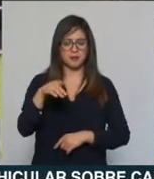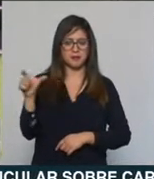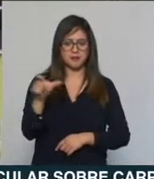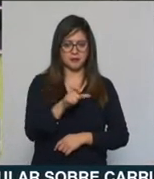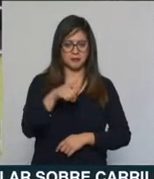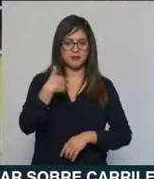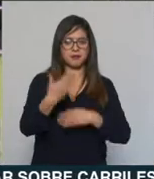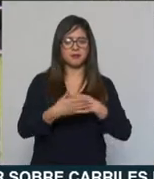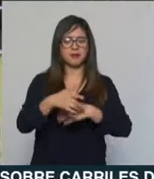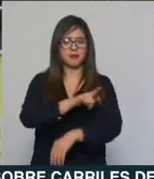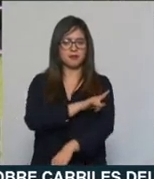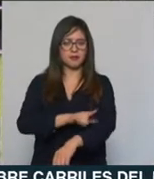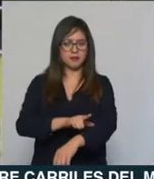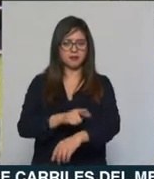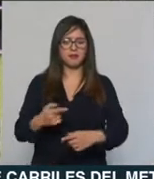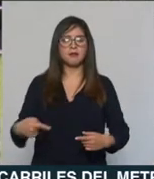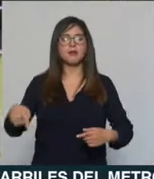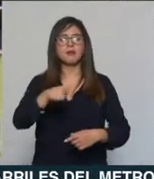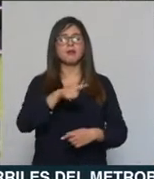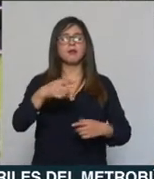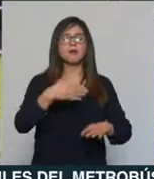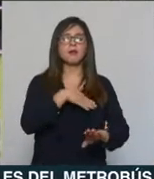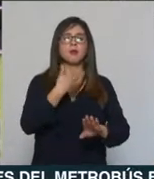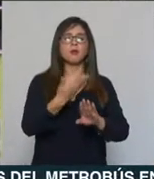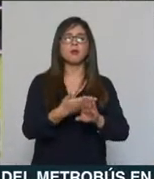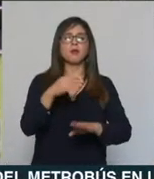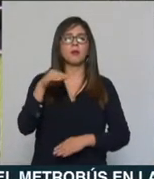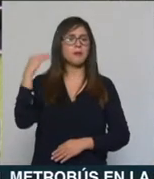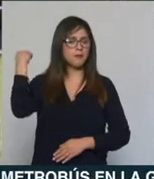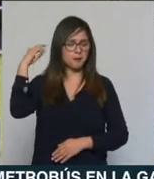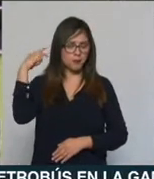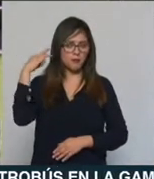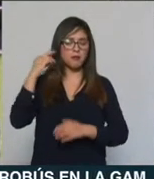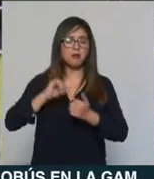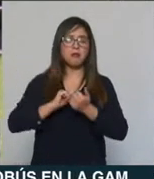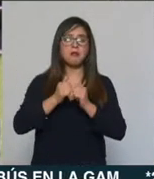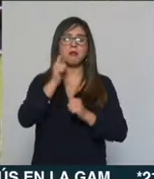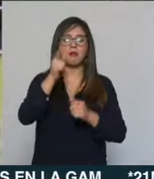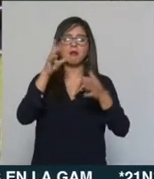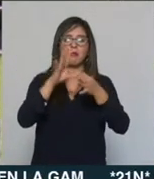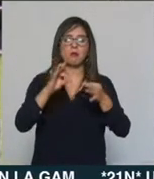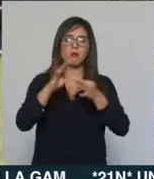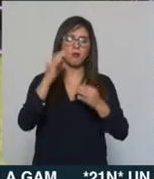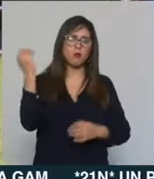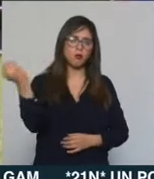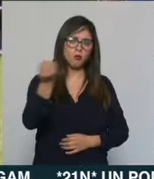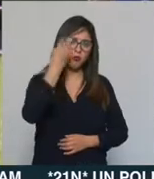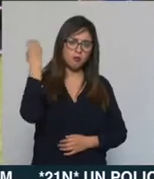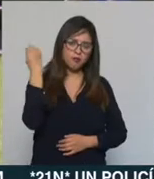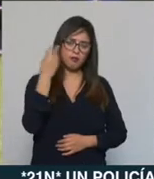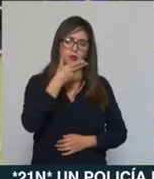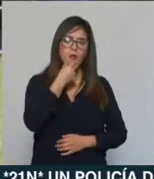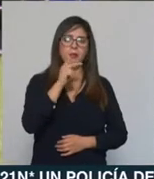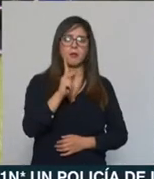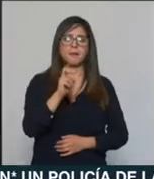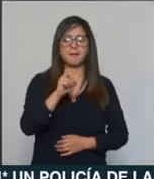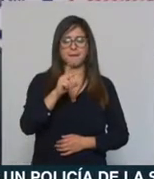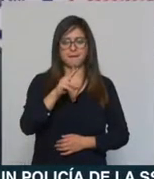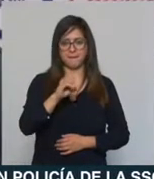la liguilla frente a Morelia. En conferencia de prensa, esto fue lo que dijo de lo que se espera de este encuentro Pedro